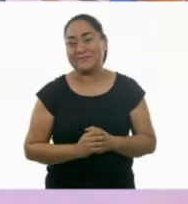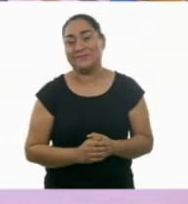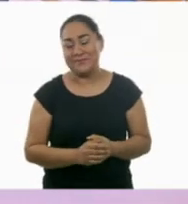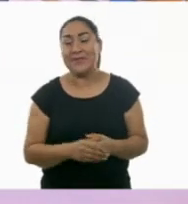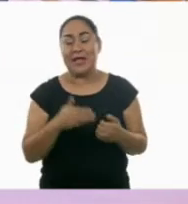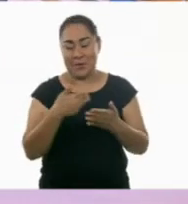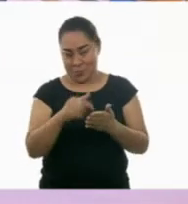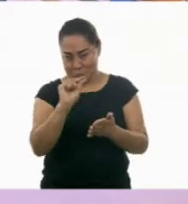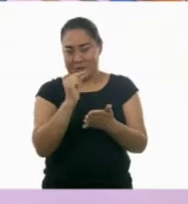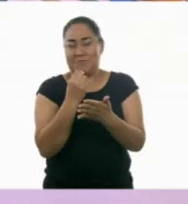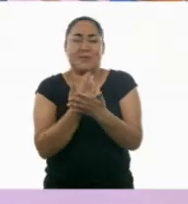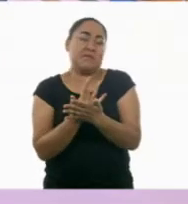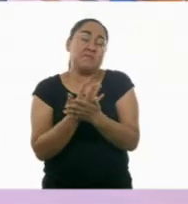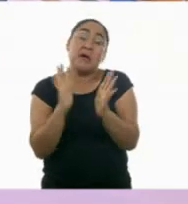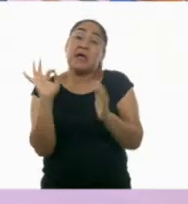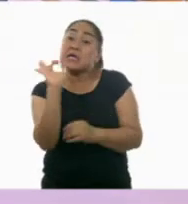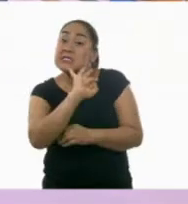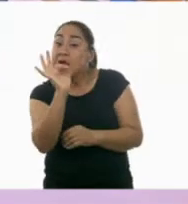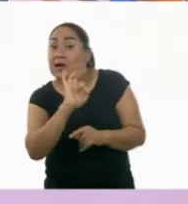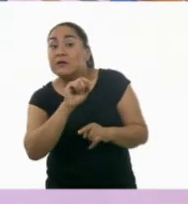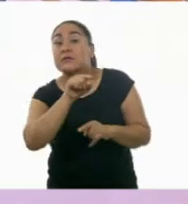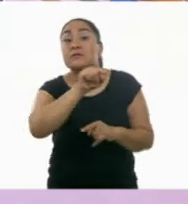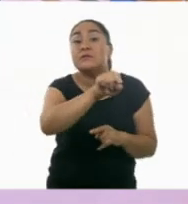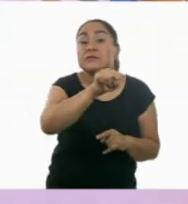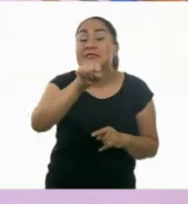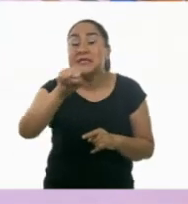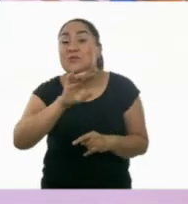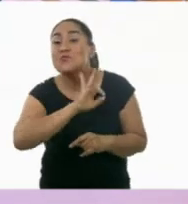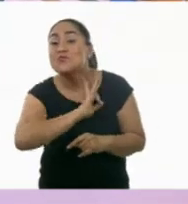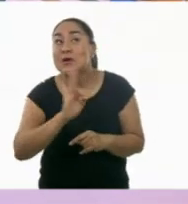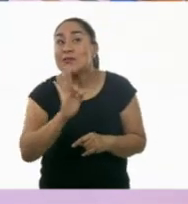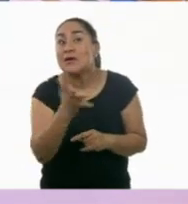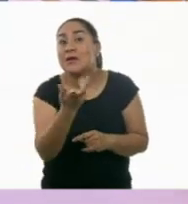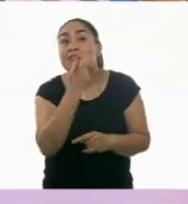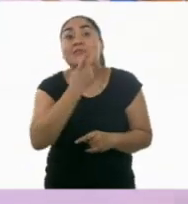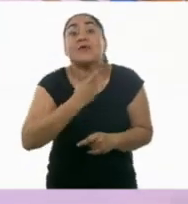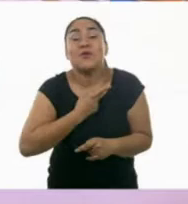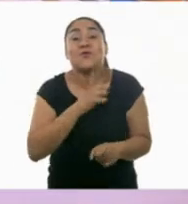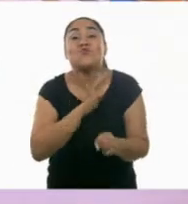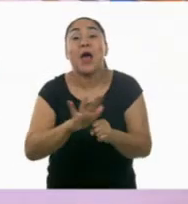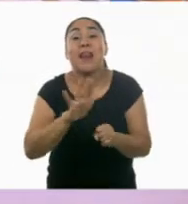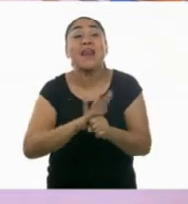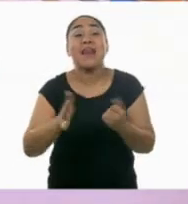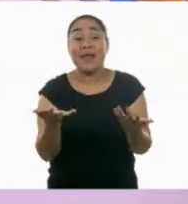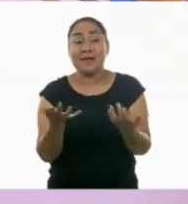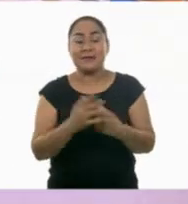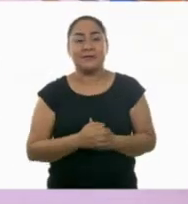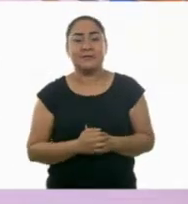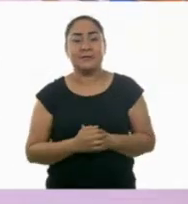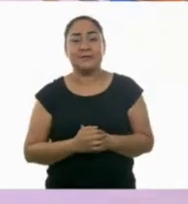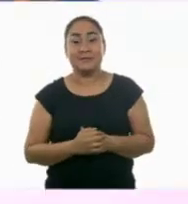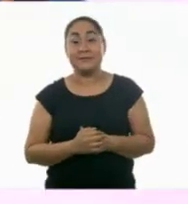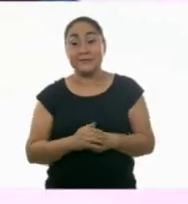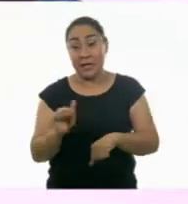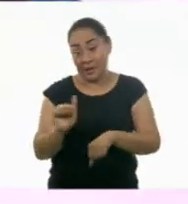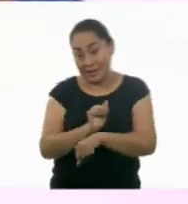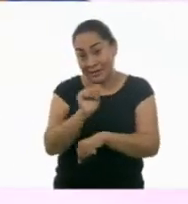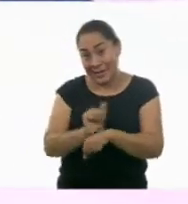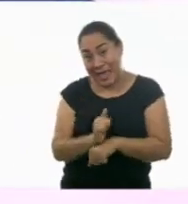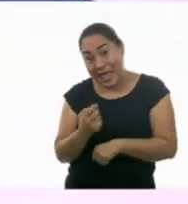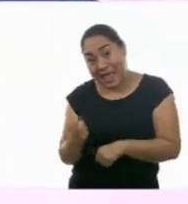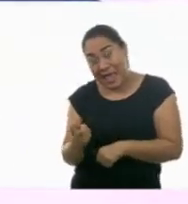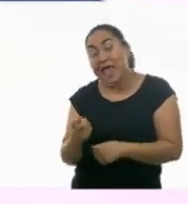vamos a esperar a que tal vez alguno de ellos nos pueda soplar. Ah, que viene ahí. A ver. ¡Pip, pip, pip, pip! Es nuestro carrito